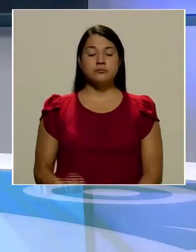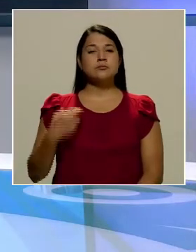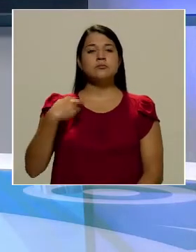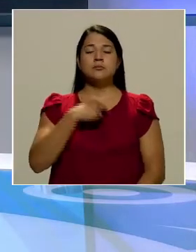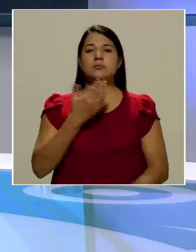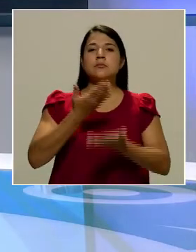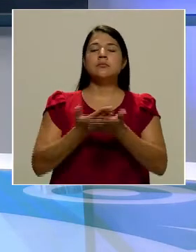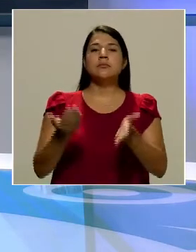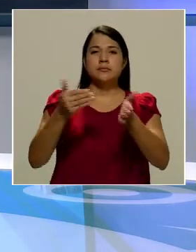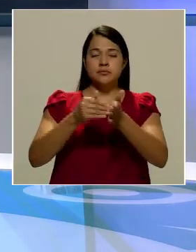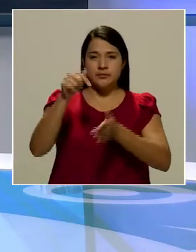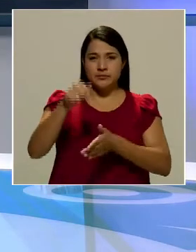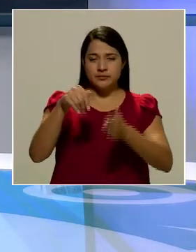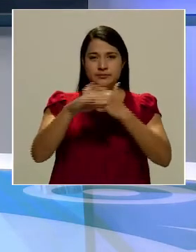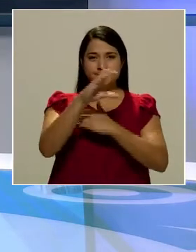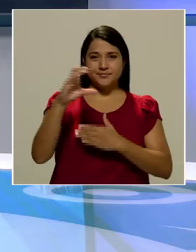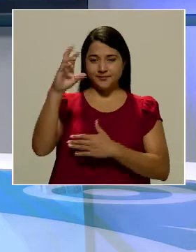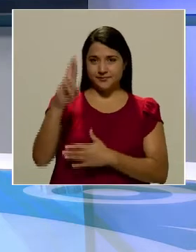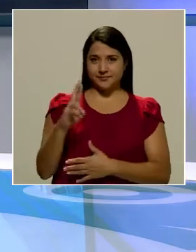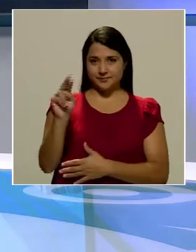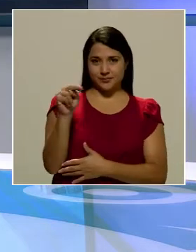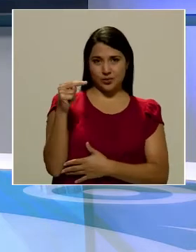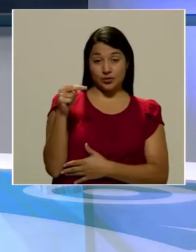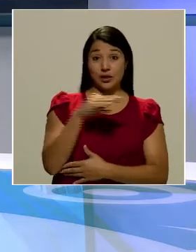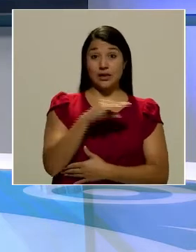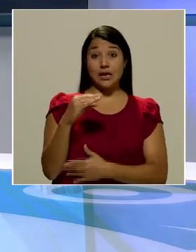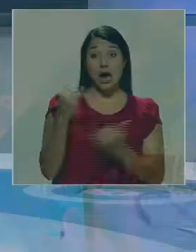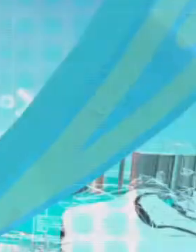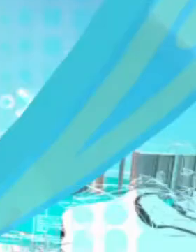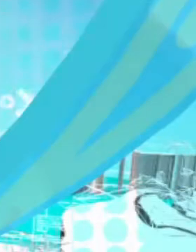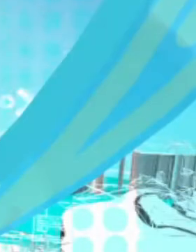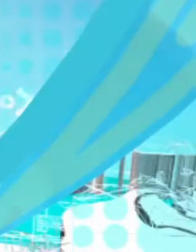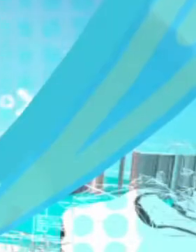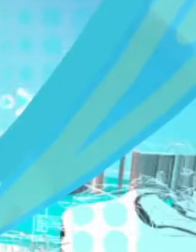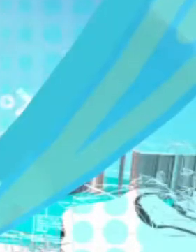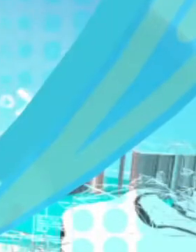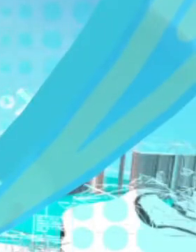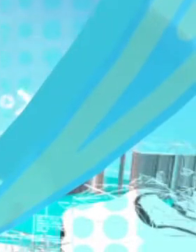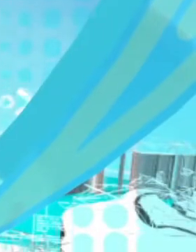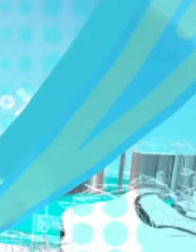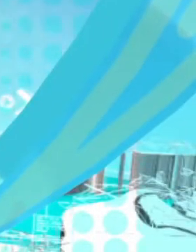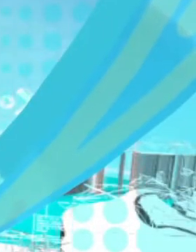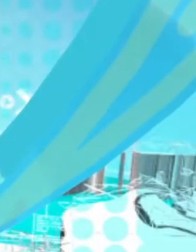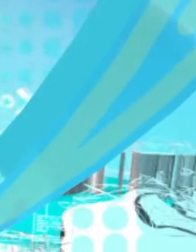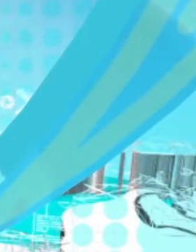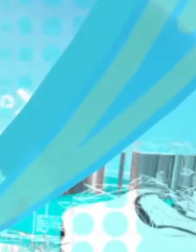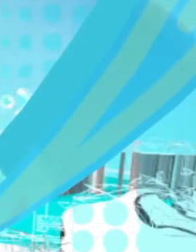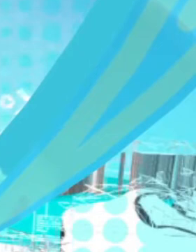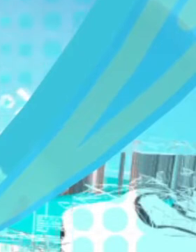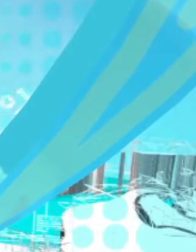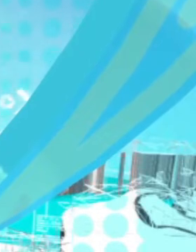Estamos de regreso en la edición estelar de Costa Rica Noticias y vamos a ver en este momento la cotización de la